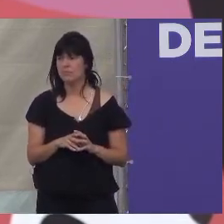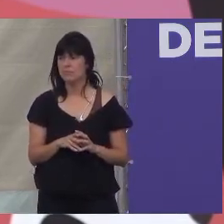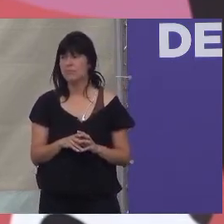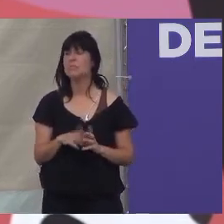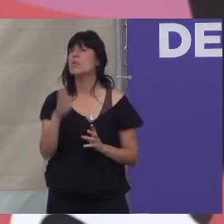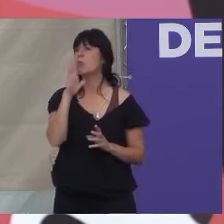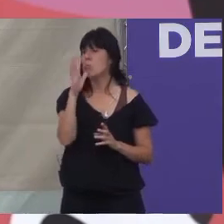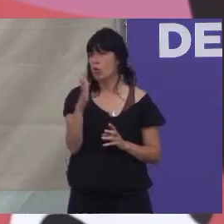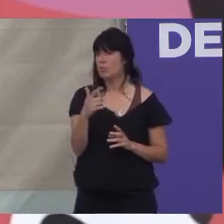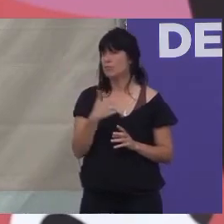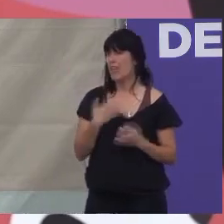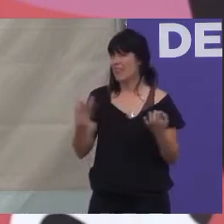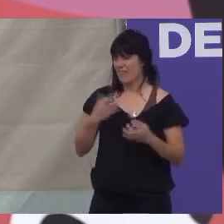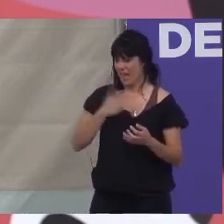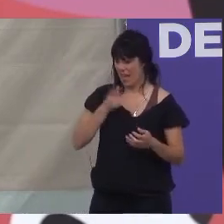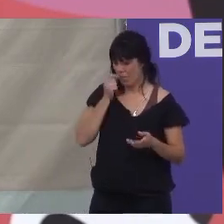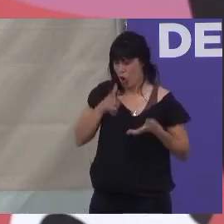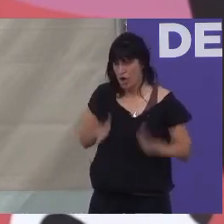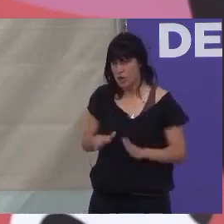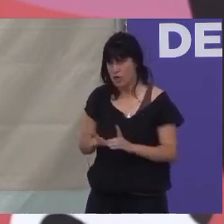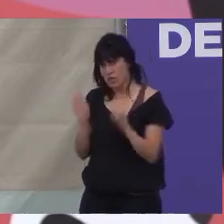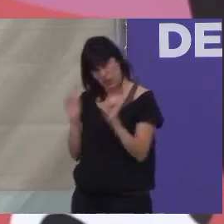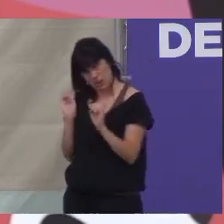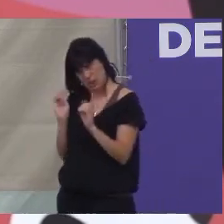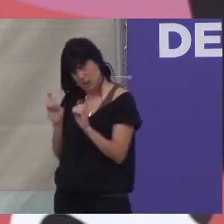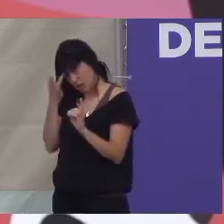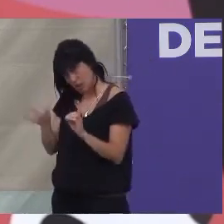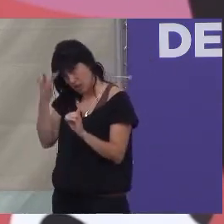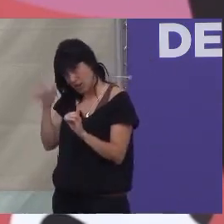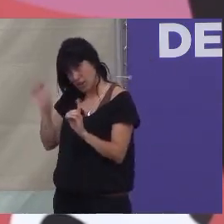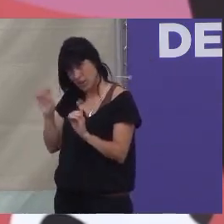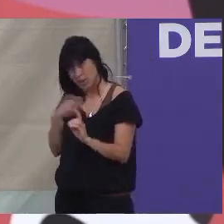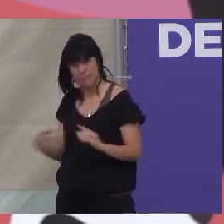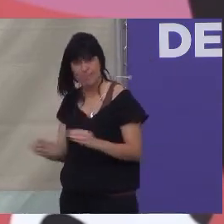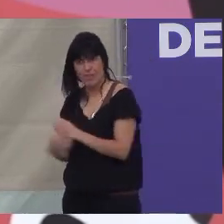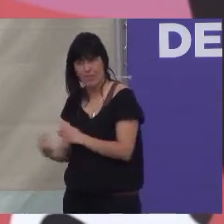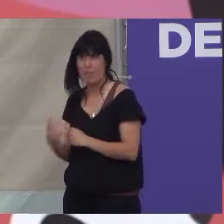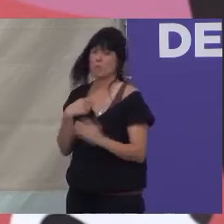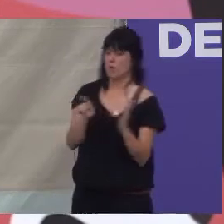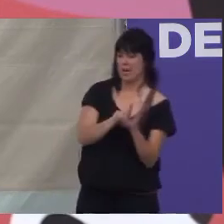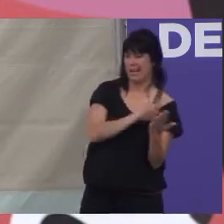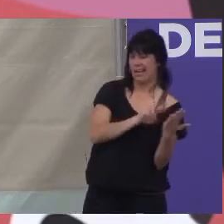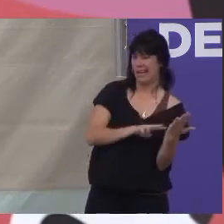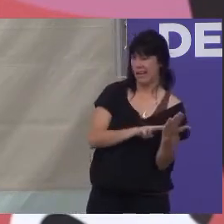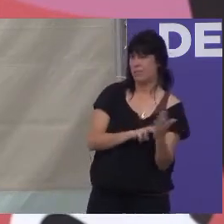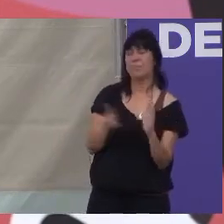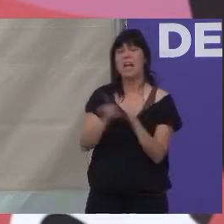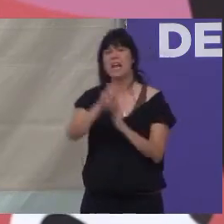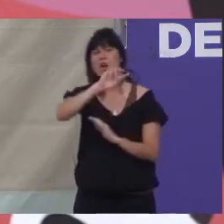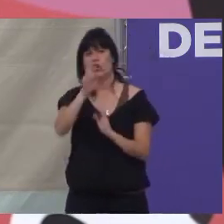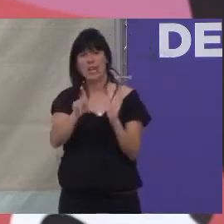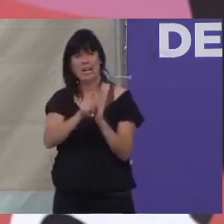tenía que evitar que a mi hijo lo adoctrinaran. Otra ley fue la ley Mordaza,